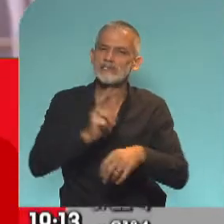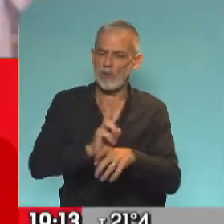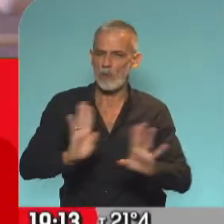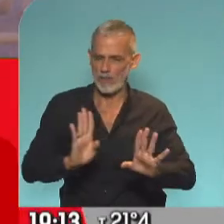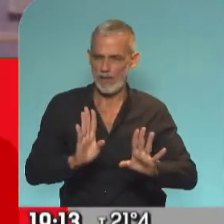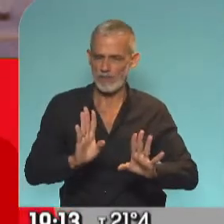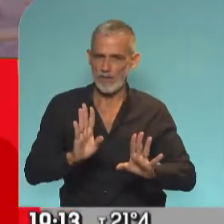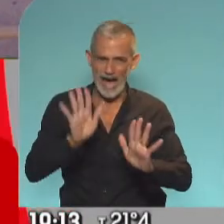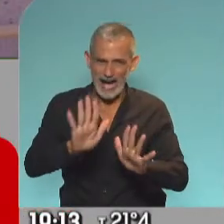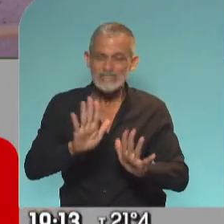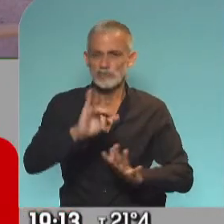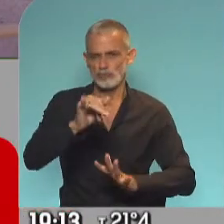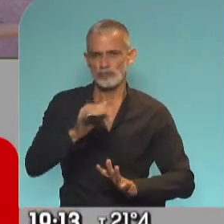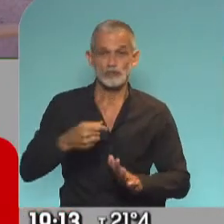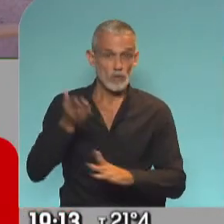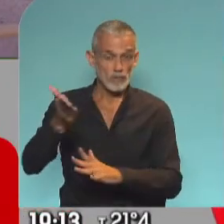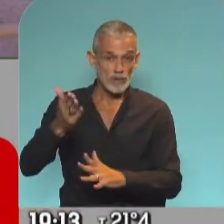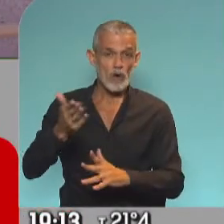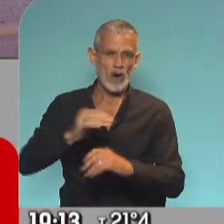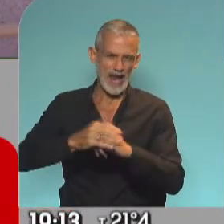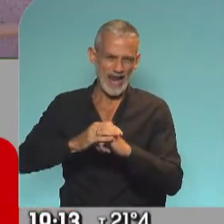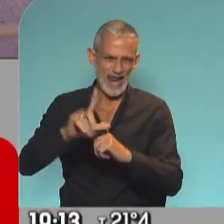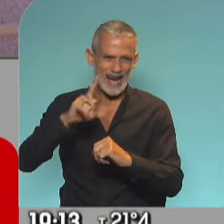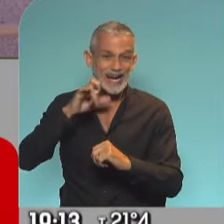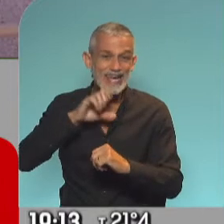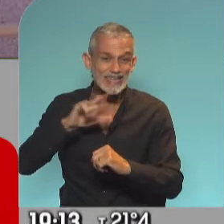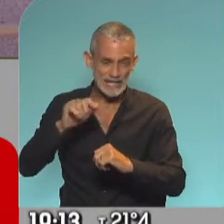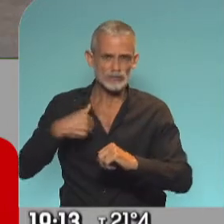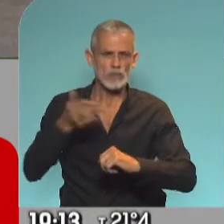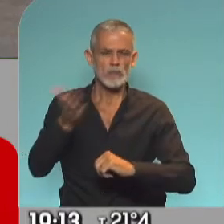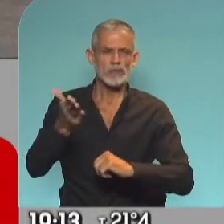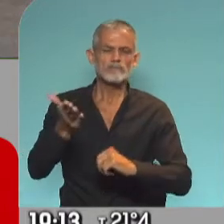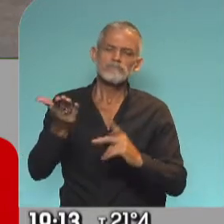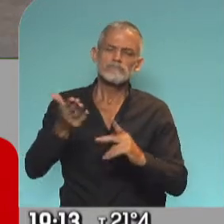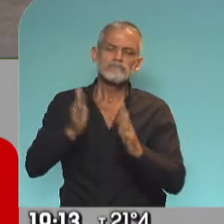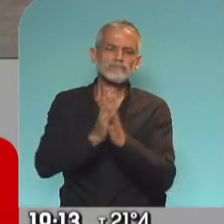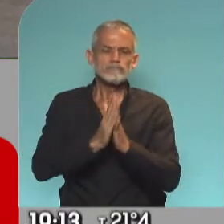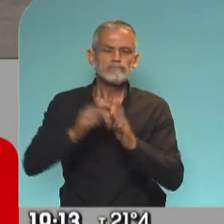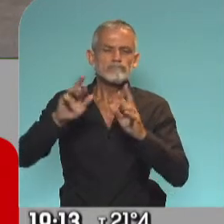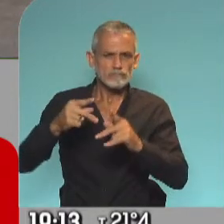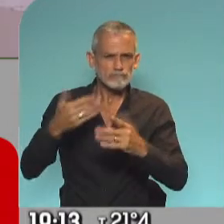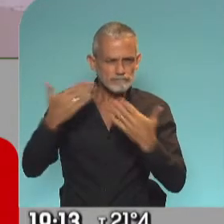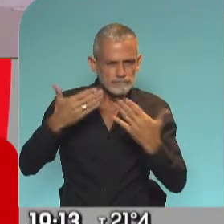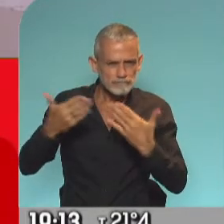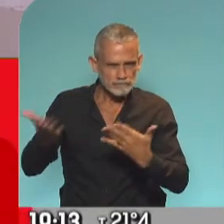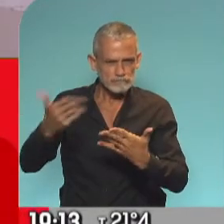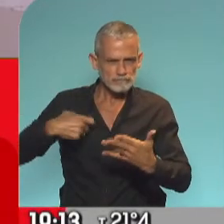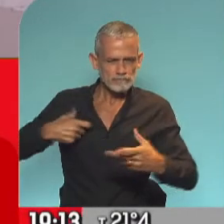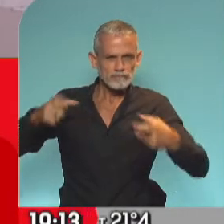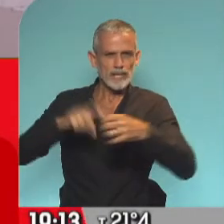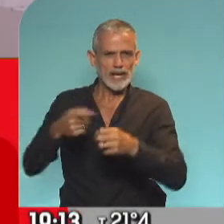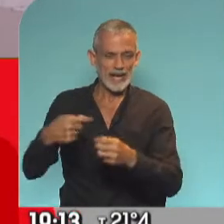debemos recorrer, ¿no? Y yo le pido al jefe de gobierno Larreta que intensifique el diálogo con los docentes. Su gestión no